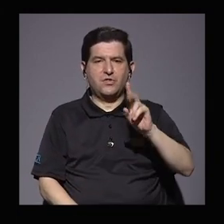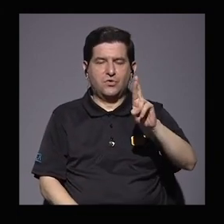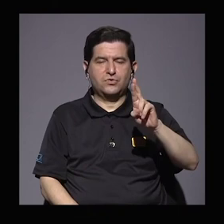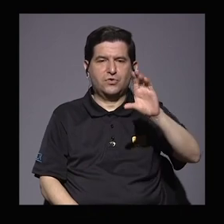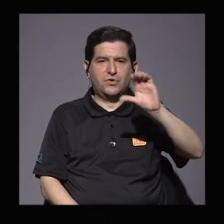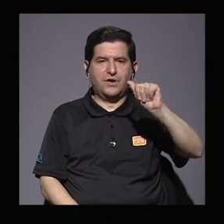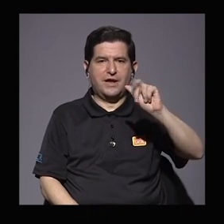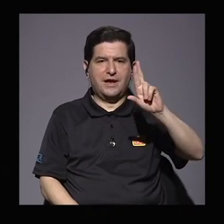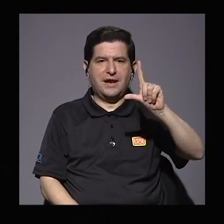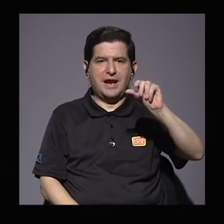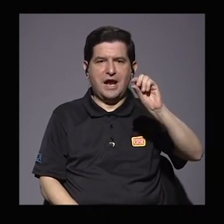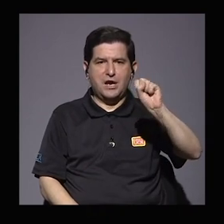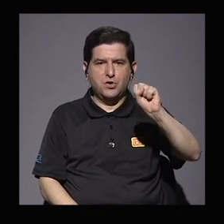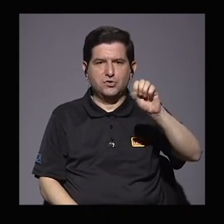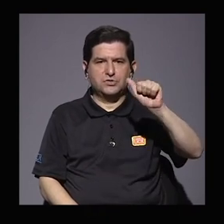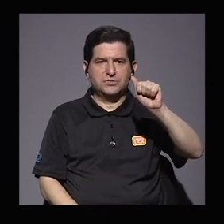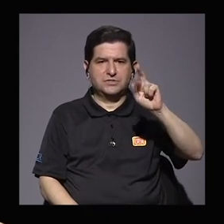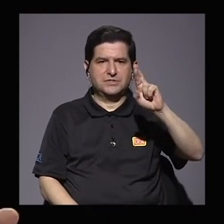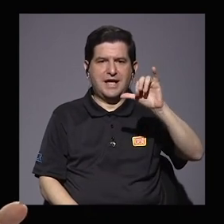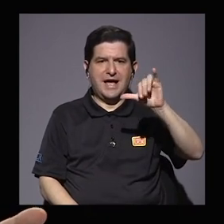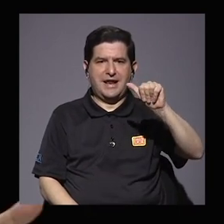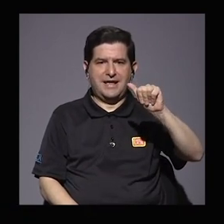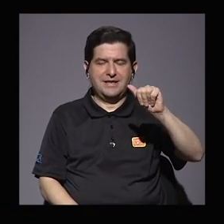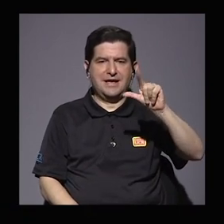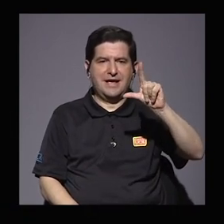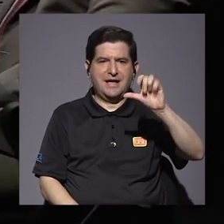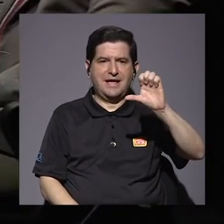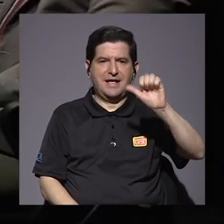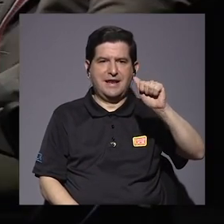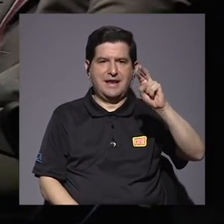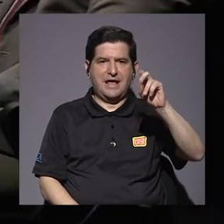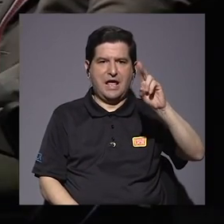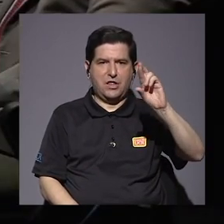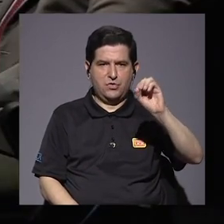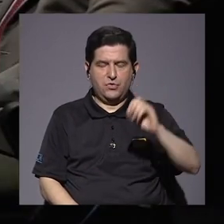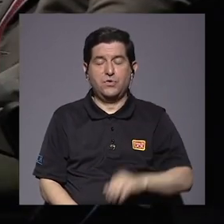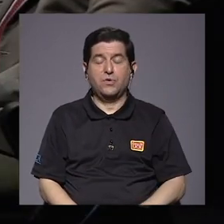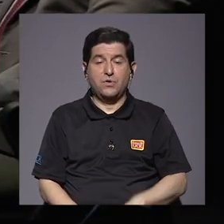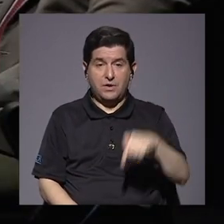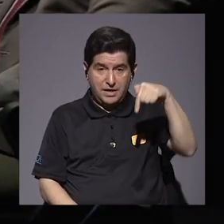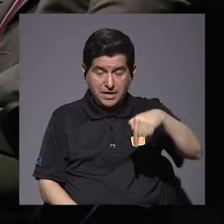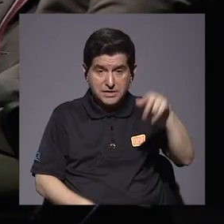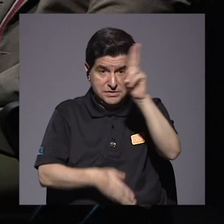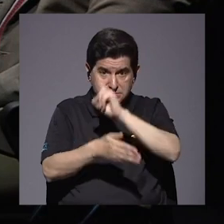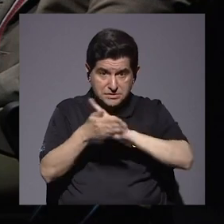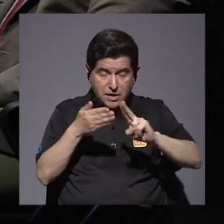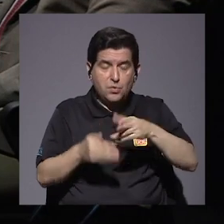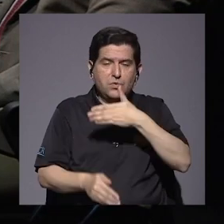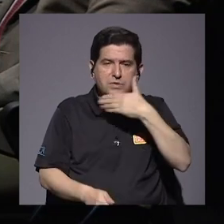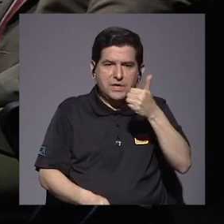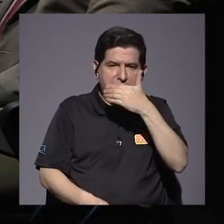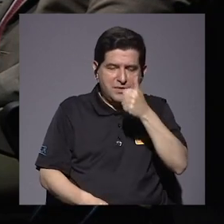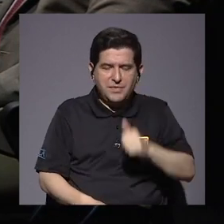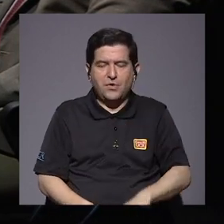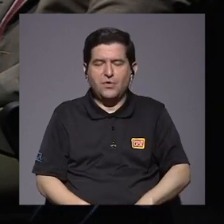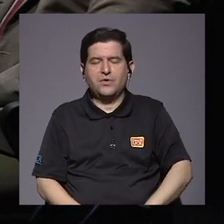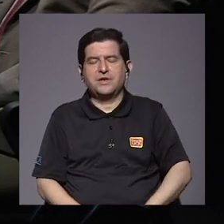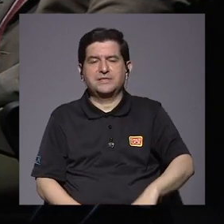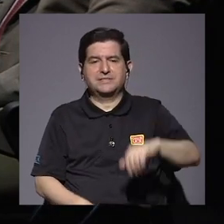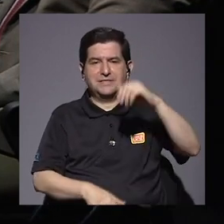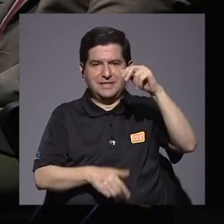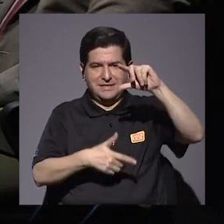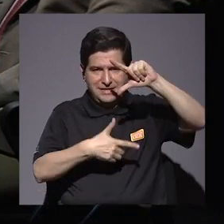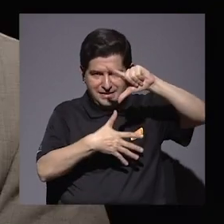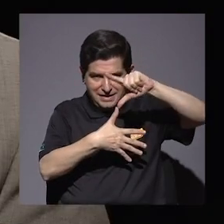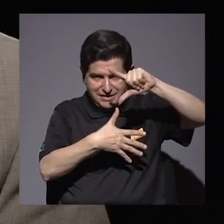Don Carlos, la universidad se ha categorizado internacionalmente como la mejor de Centroamérica, de las mejores de América Latina y de las